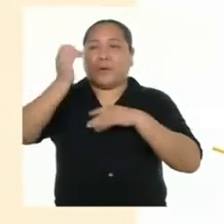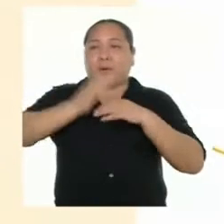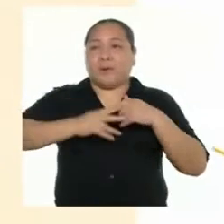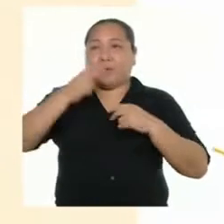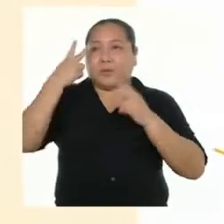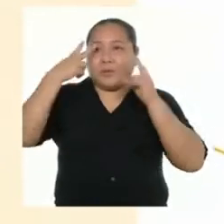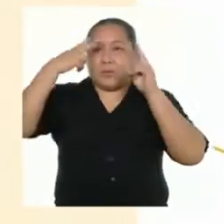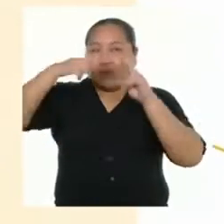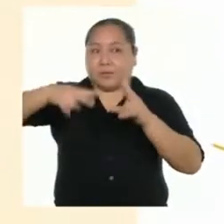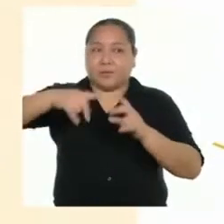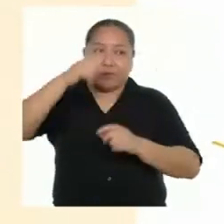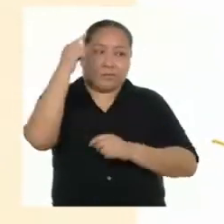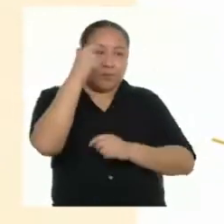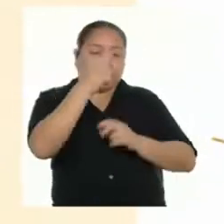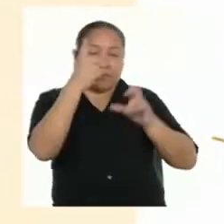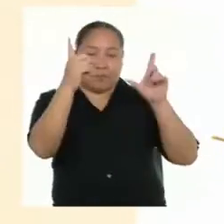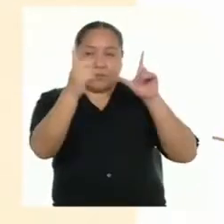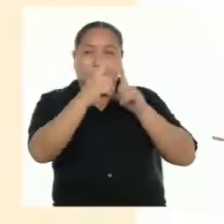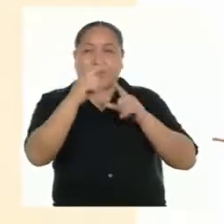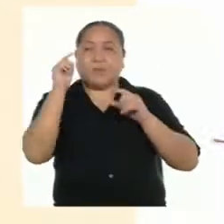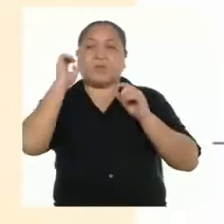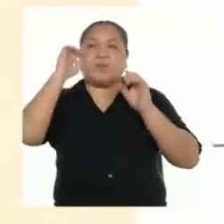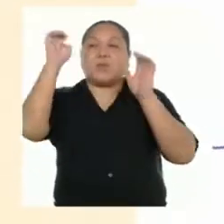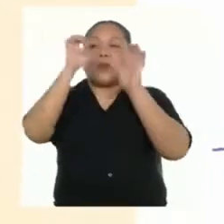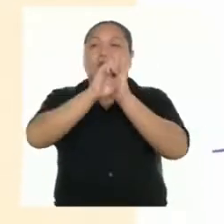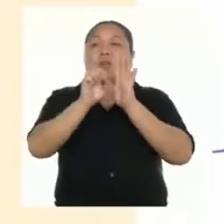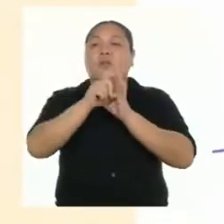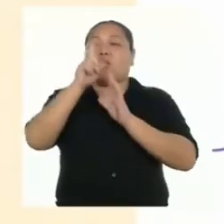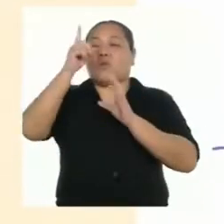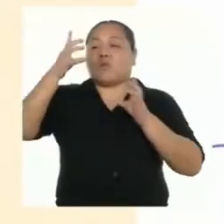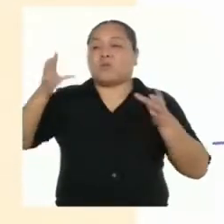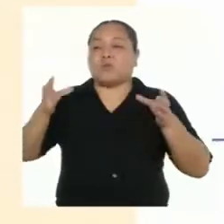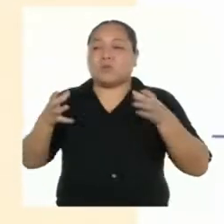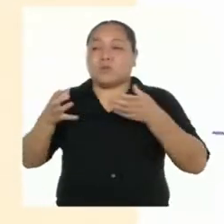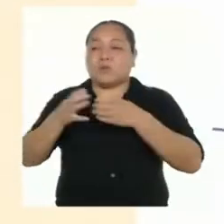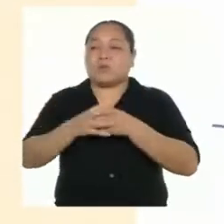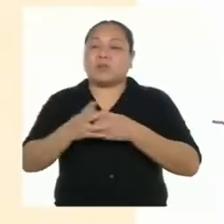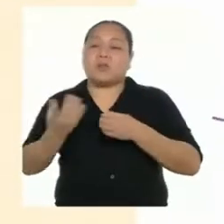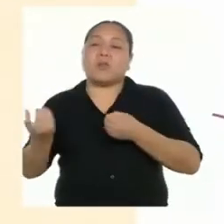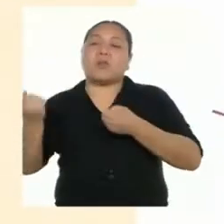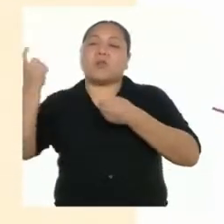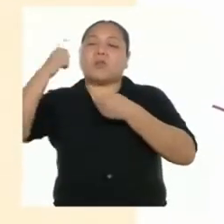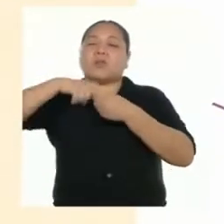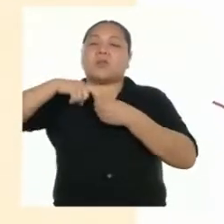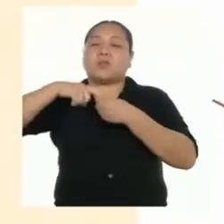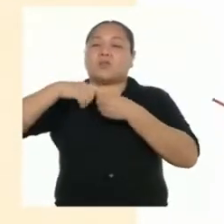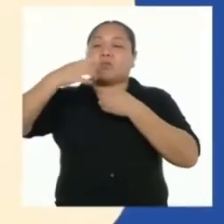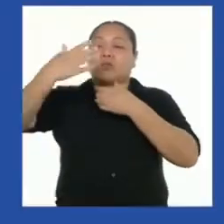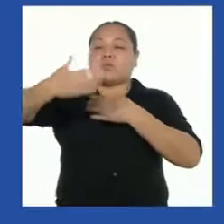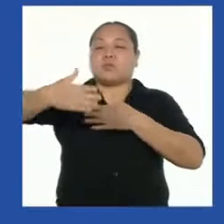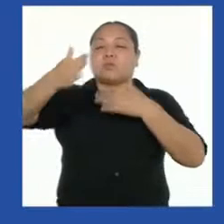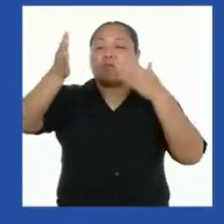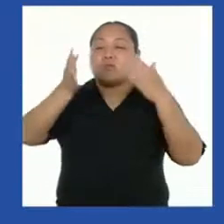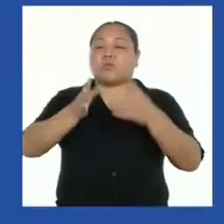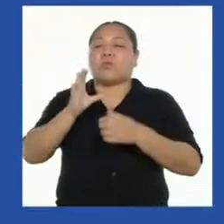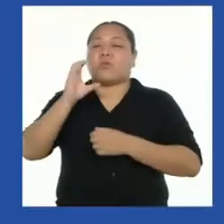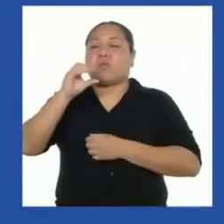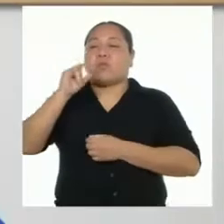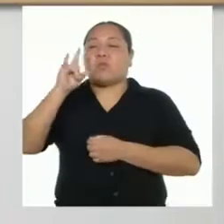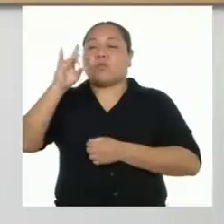ves en pantalla es un ejemplo de eso. Un cilindro inscrito en un cubo.